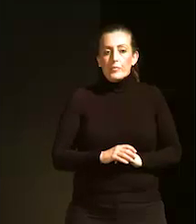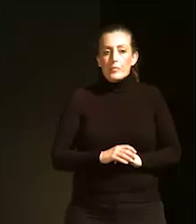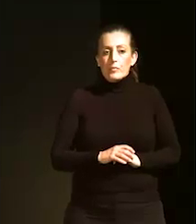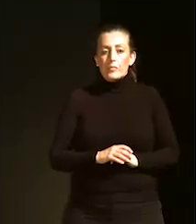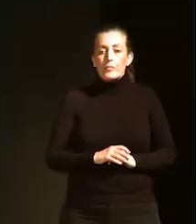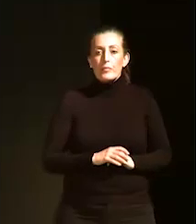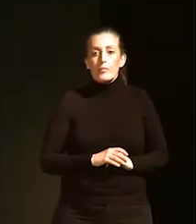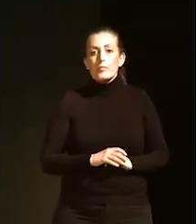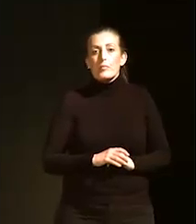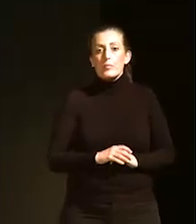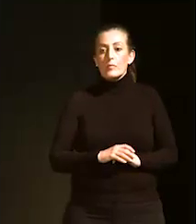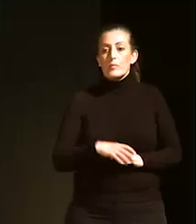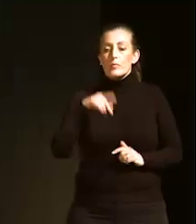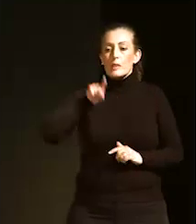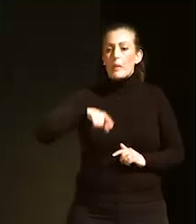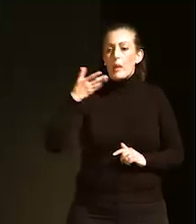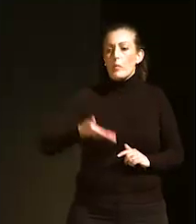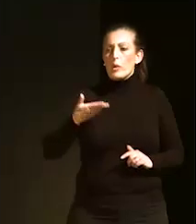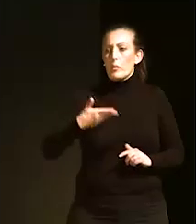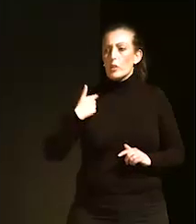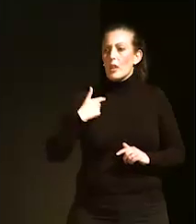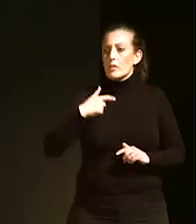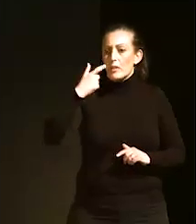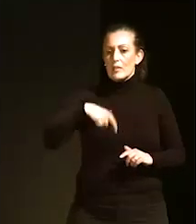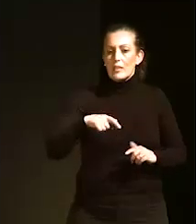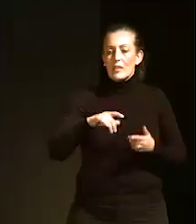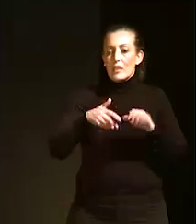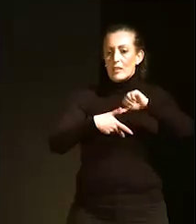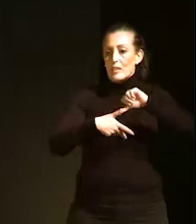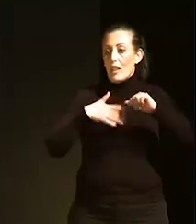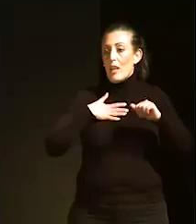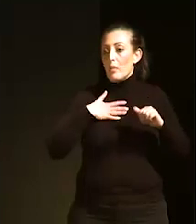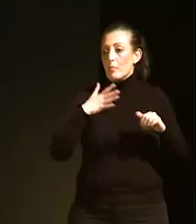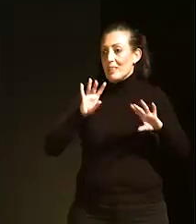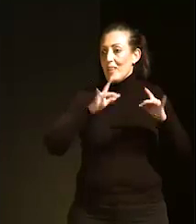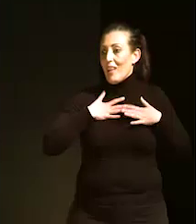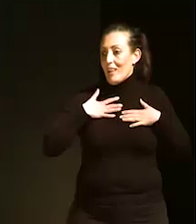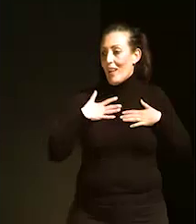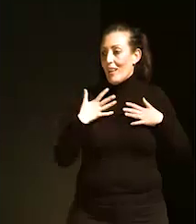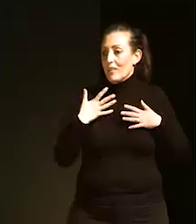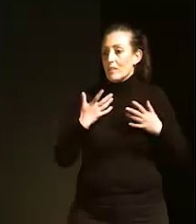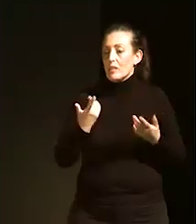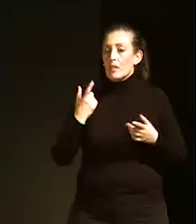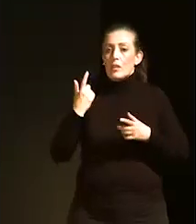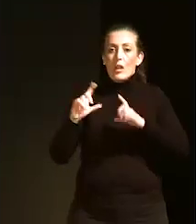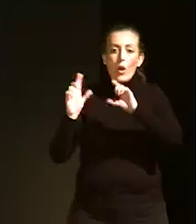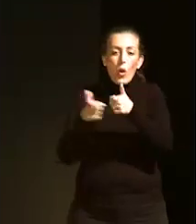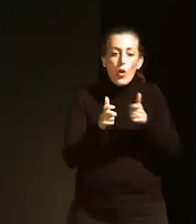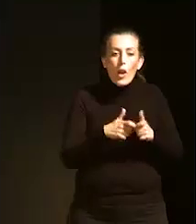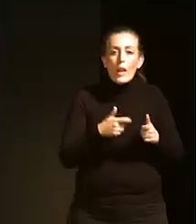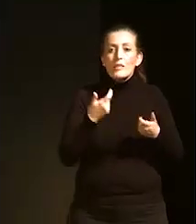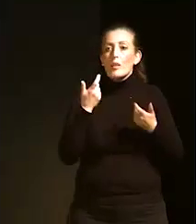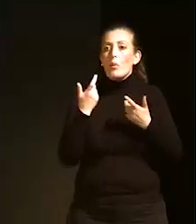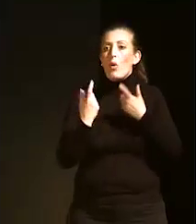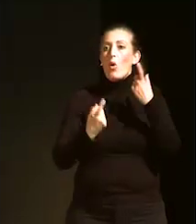algo muy importante también en nuestra tierra es que no solemos sistematizar los procesos de pronto hay un colectivo investigando la